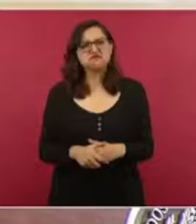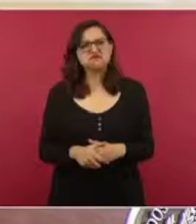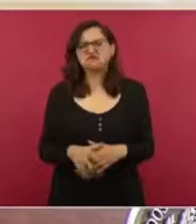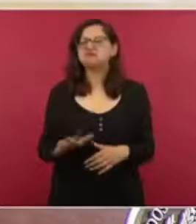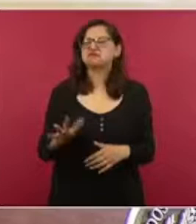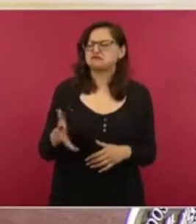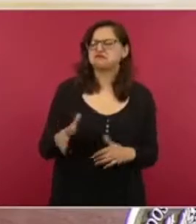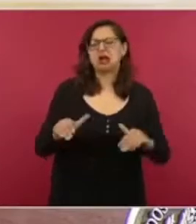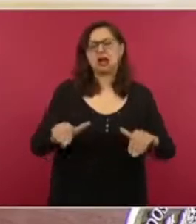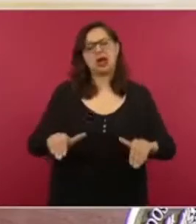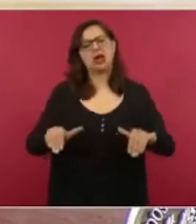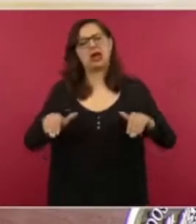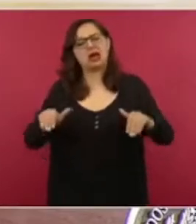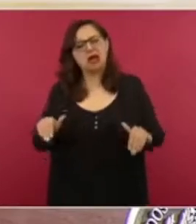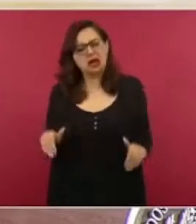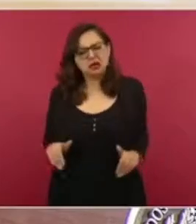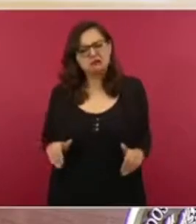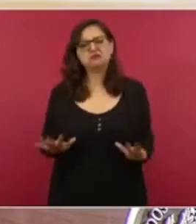imparcial.